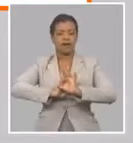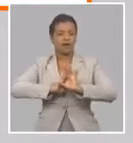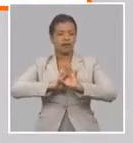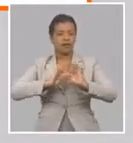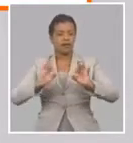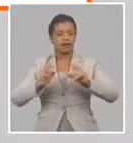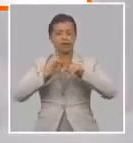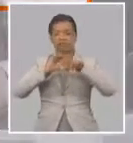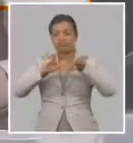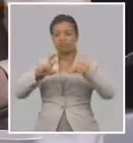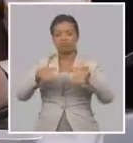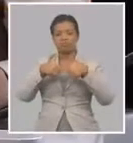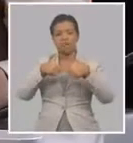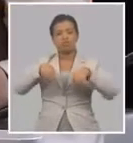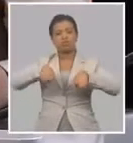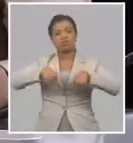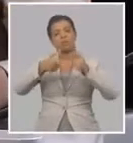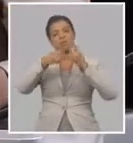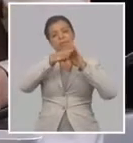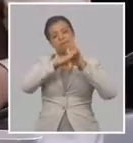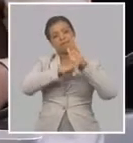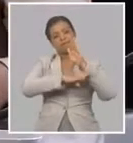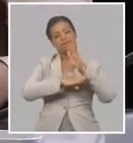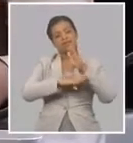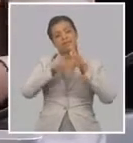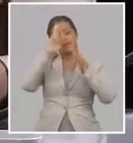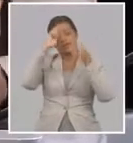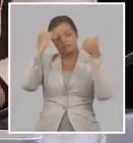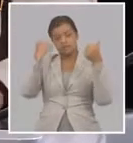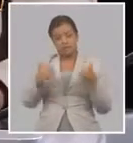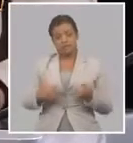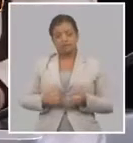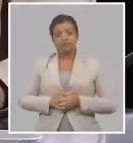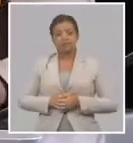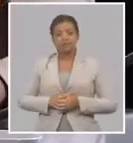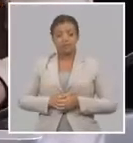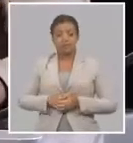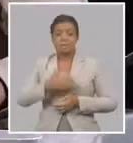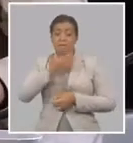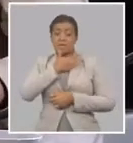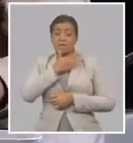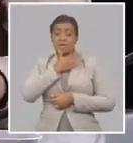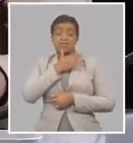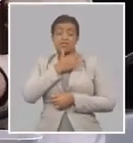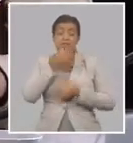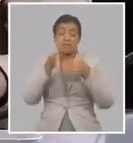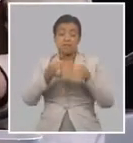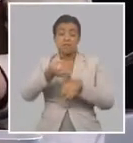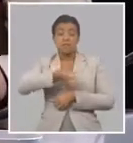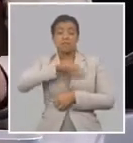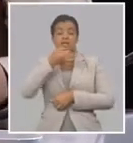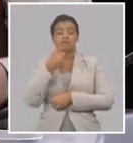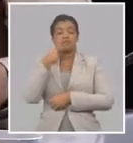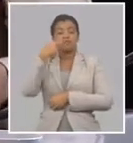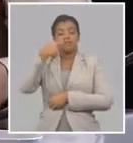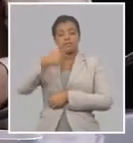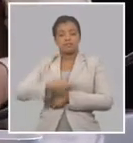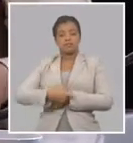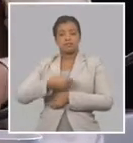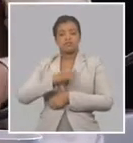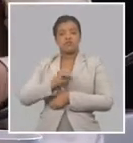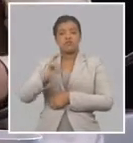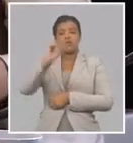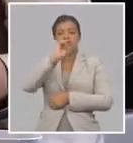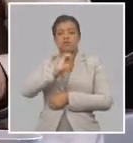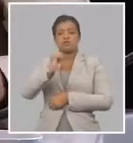cumplimiento cumpliendo las medidas sanitarias establecidas nos parece que esto cierra un poco también la decisión de organizar